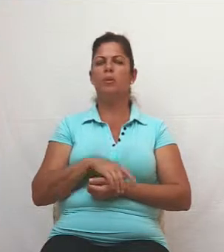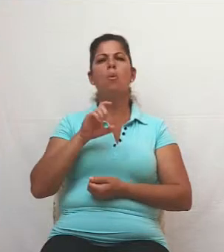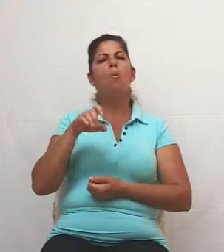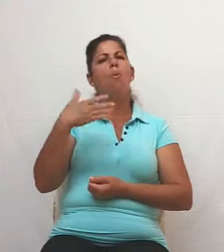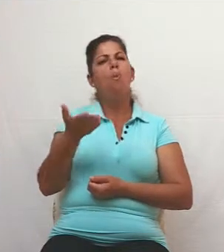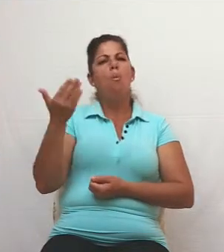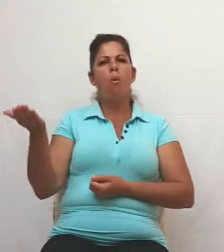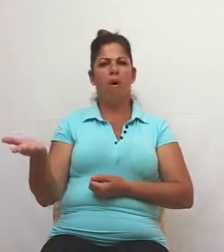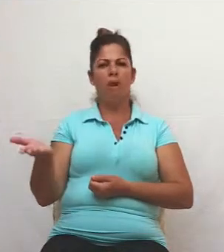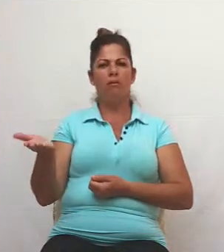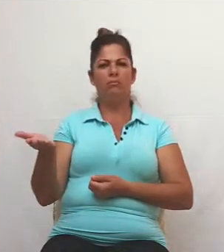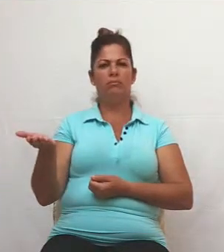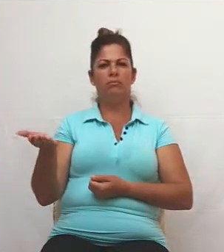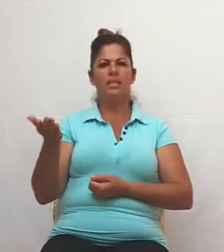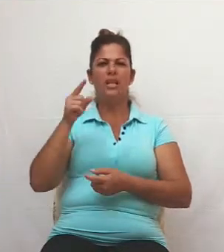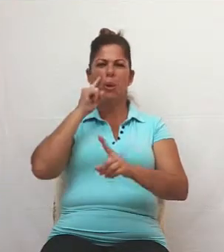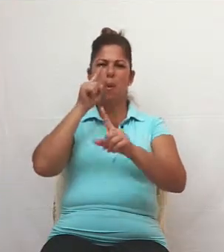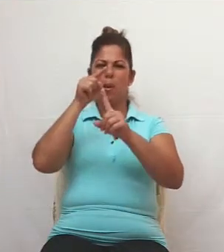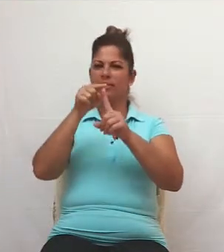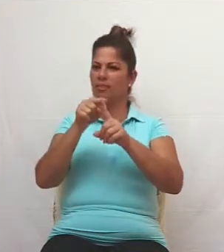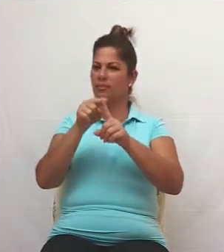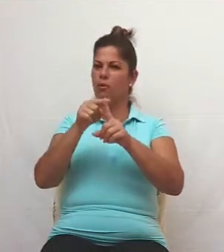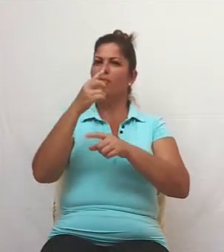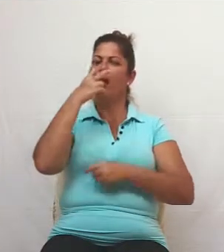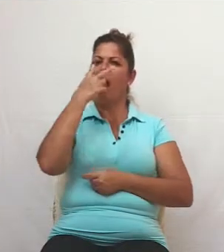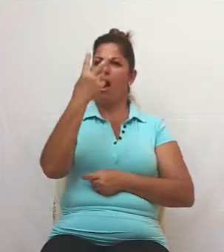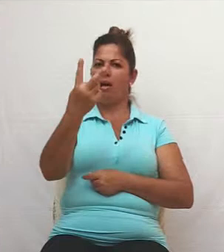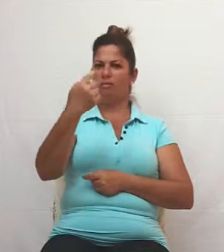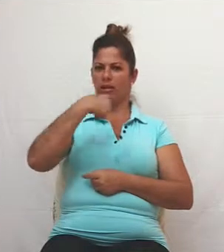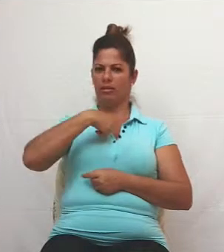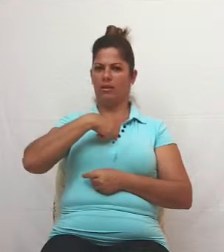cuál ha de ser el propósito de atenderme